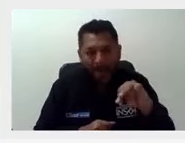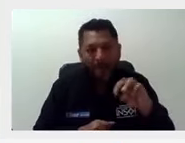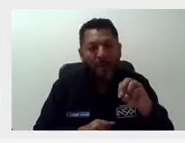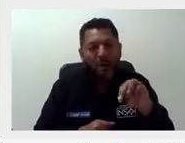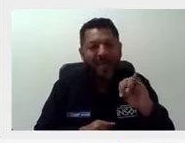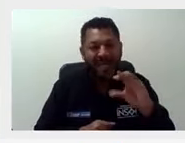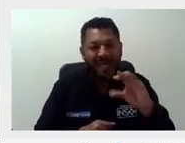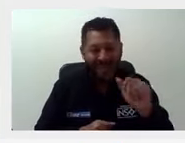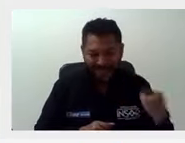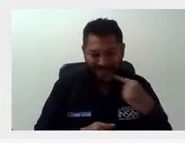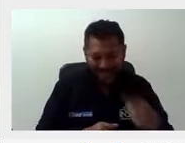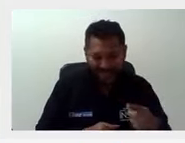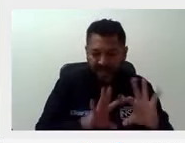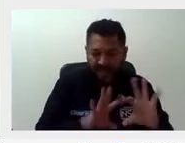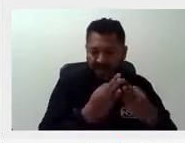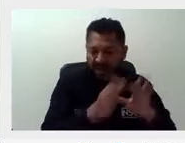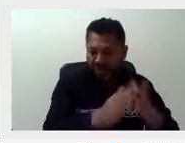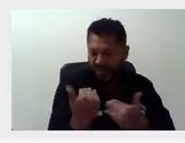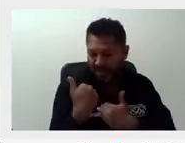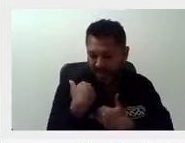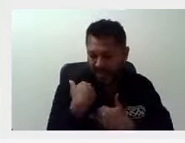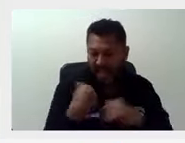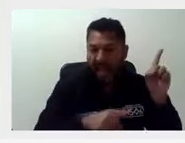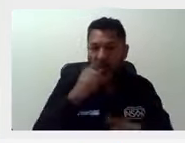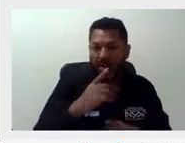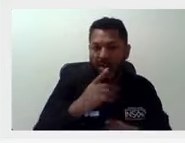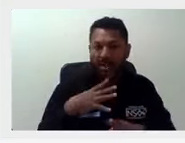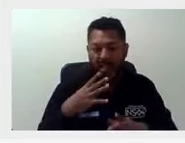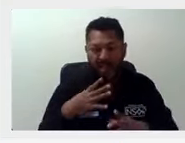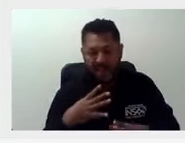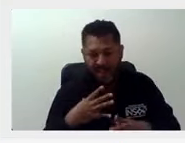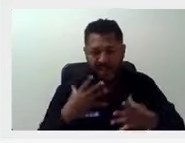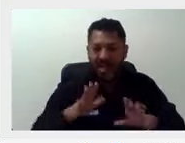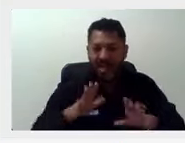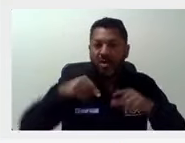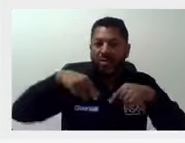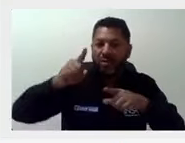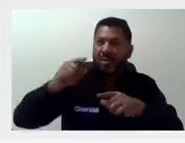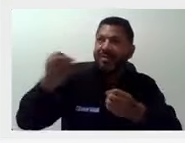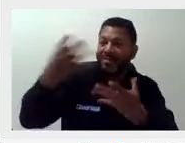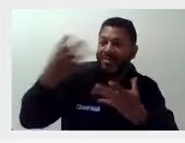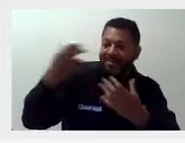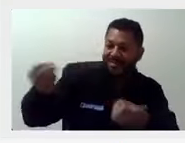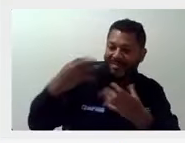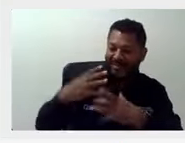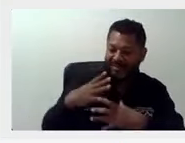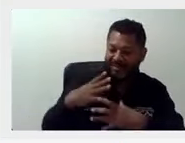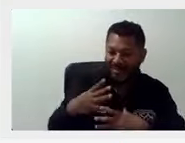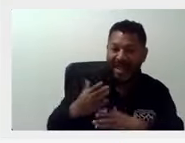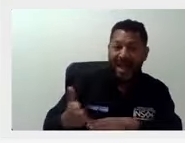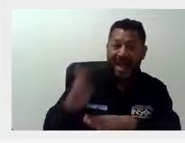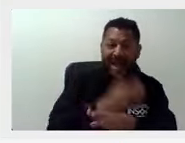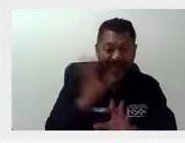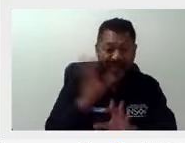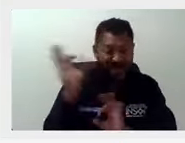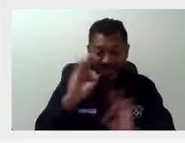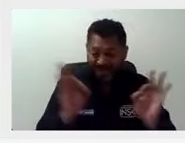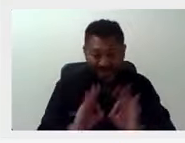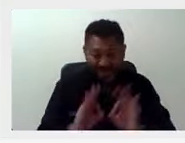la vez de esa carga que muchas sienten que se les está dejando en las instituciones educativas, que no estaban preparadas en algún momento desde